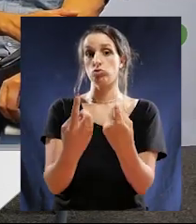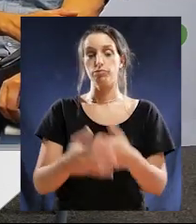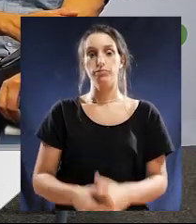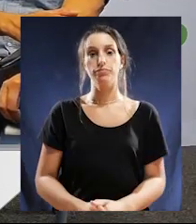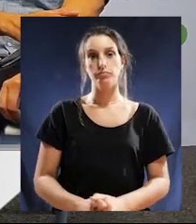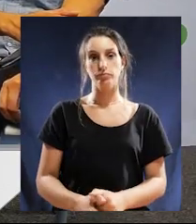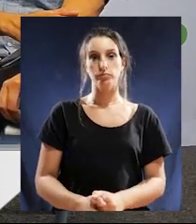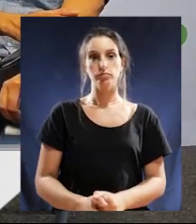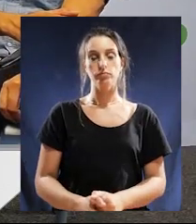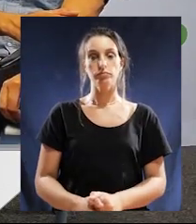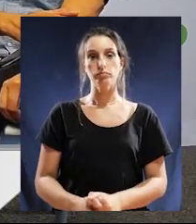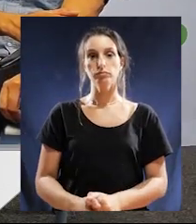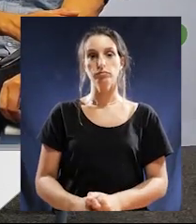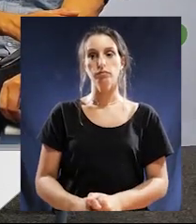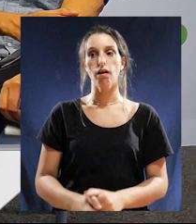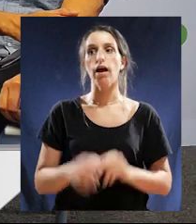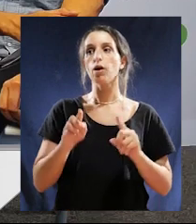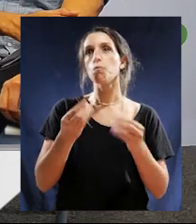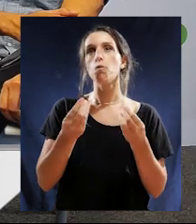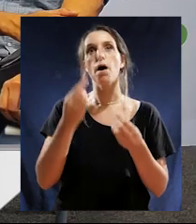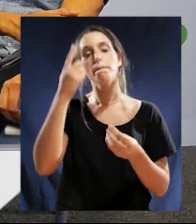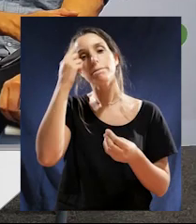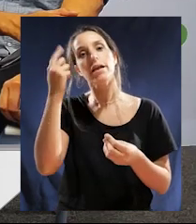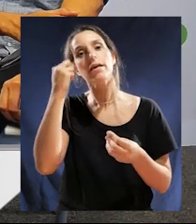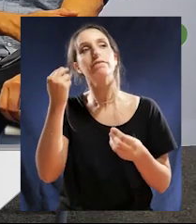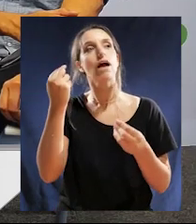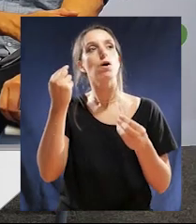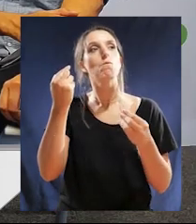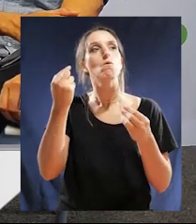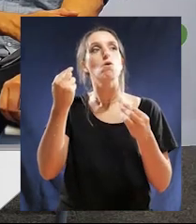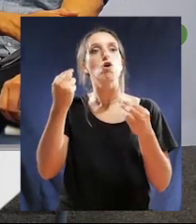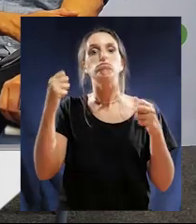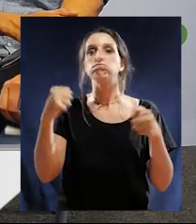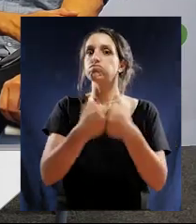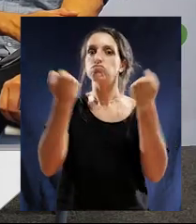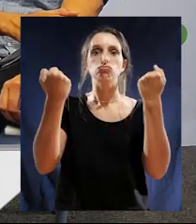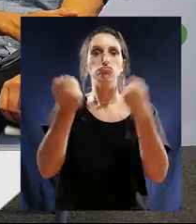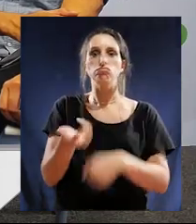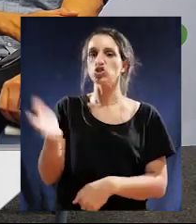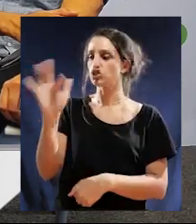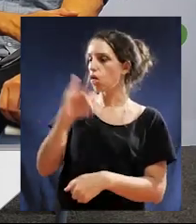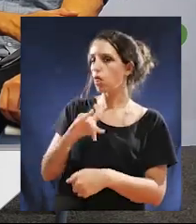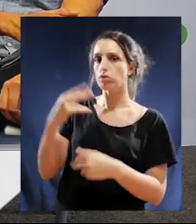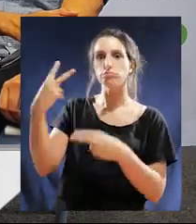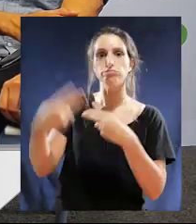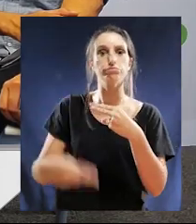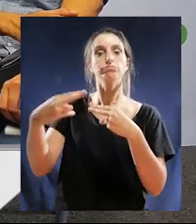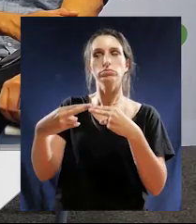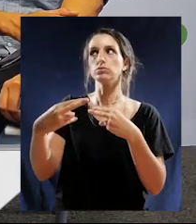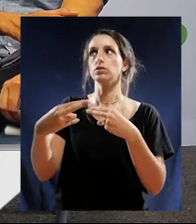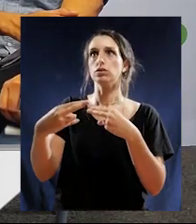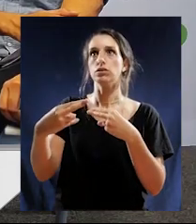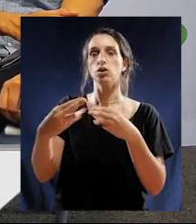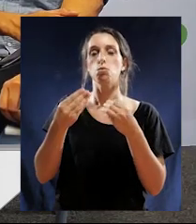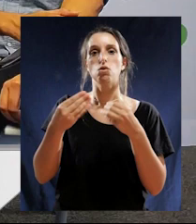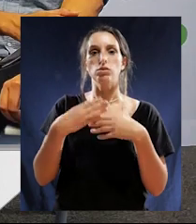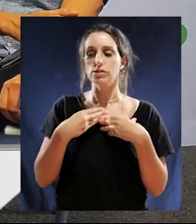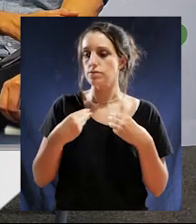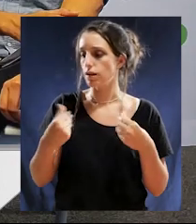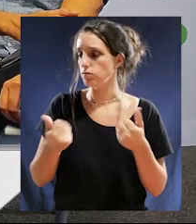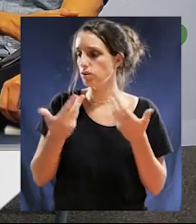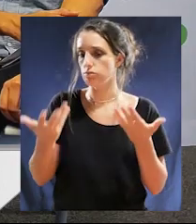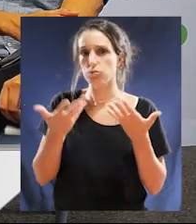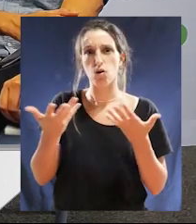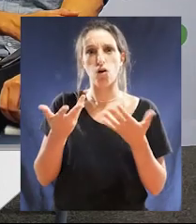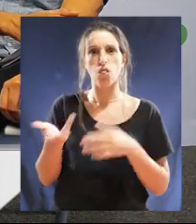todos esa experiencia de ruptura de la vida cotidiana ese momento donde uno tiene la sensación de